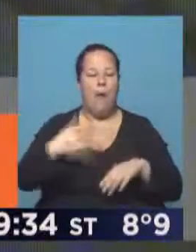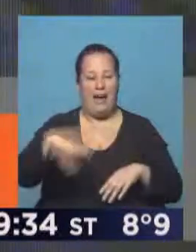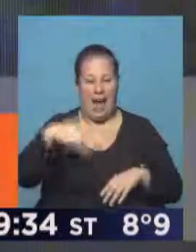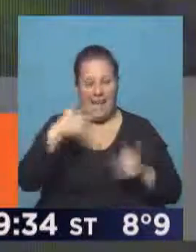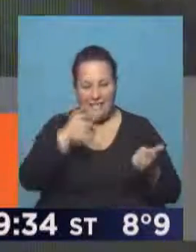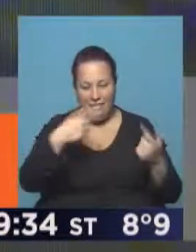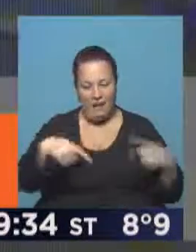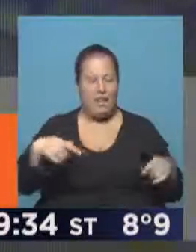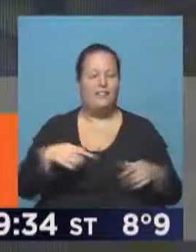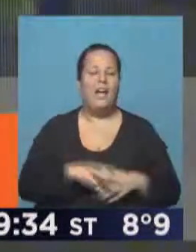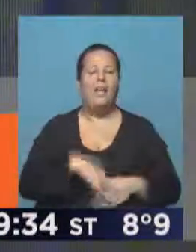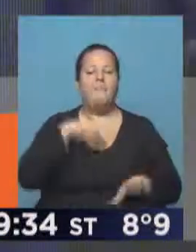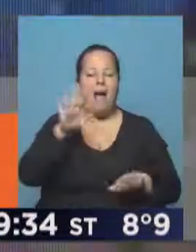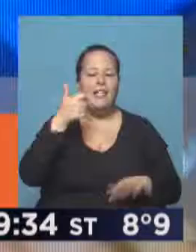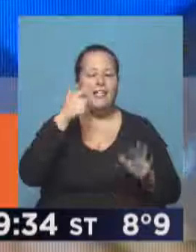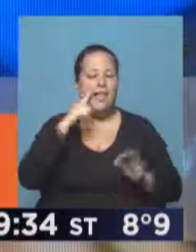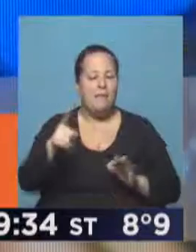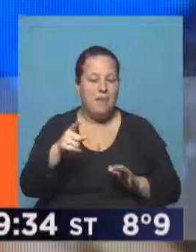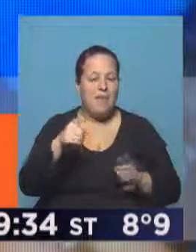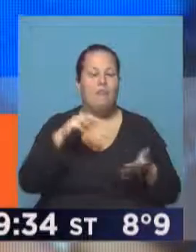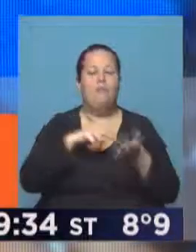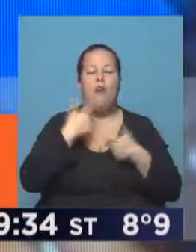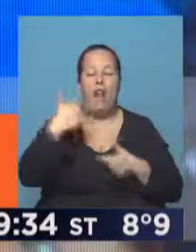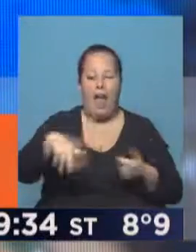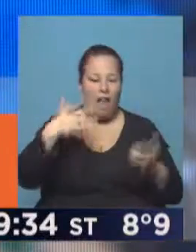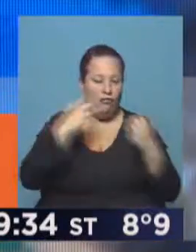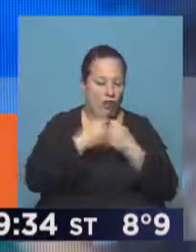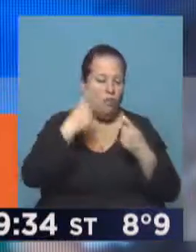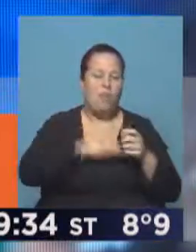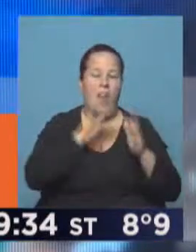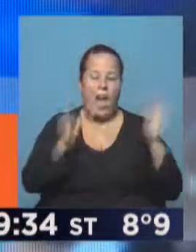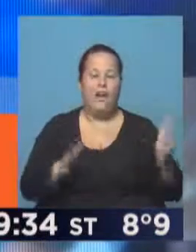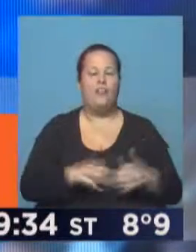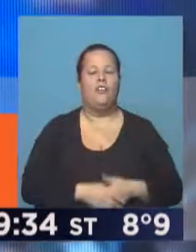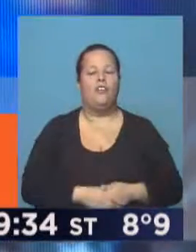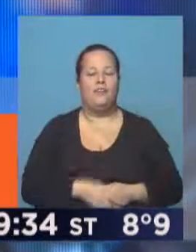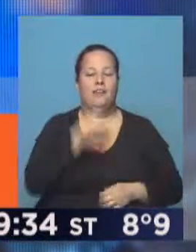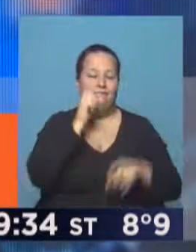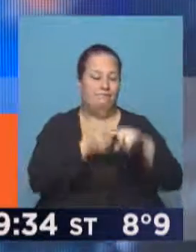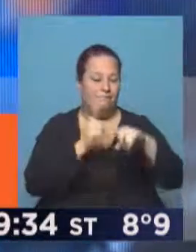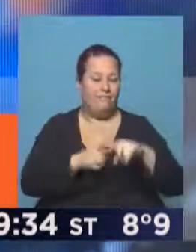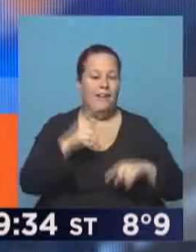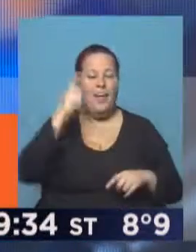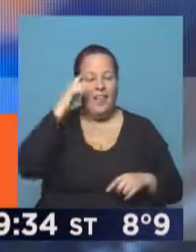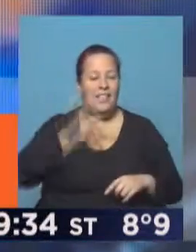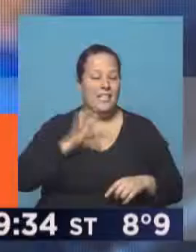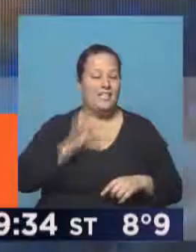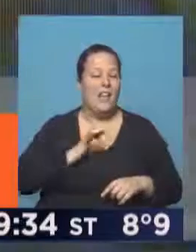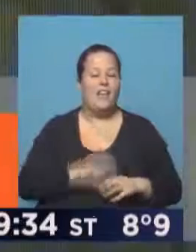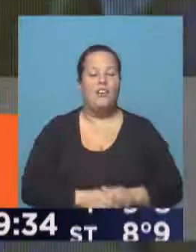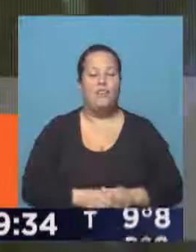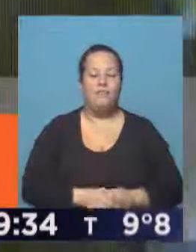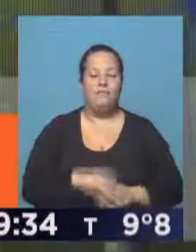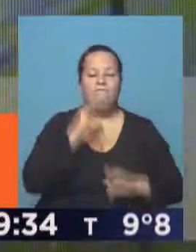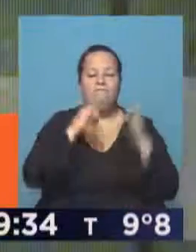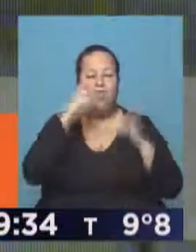callejero y más de 6.000 muertos por delito vial por año, si hacemos la cuenta, en una década estamos hablando